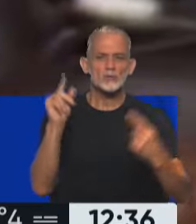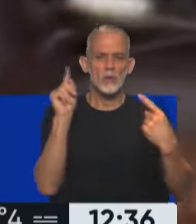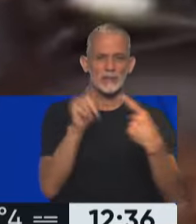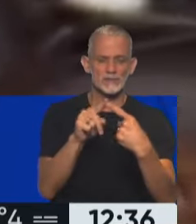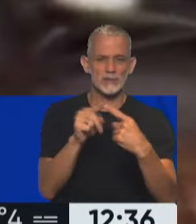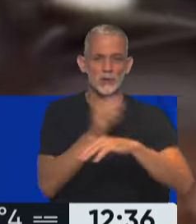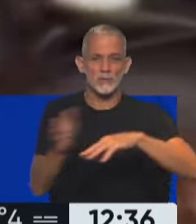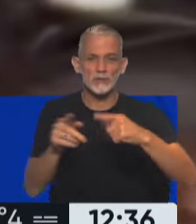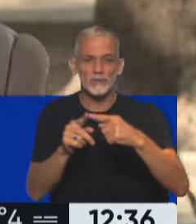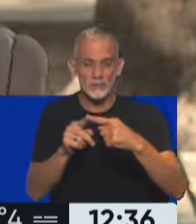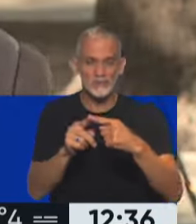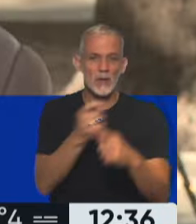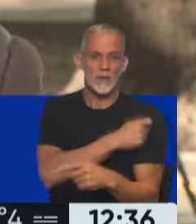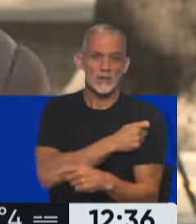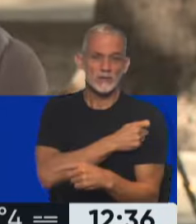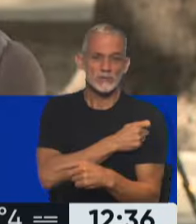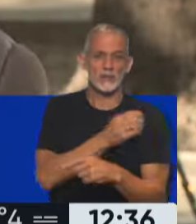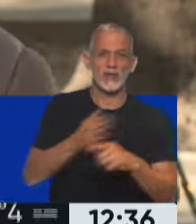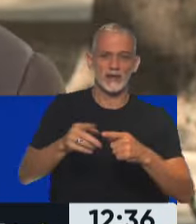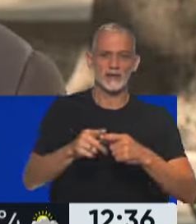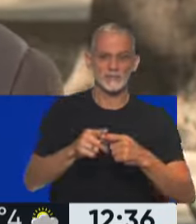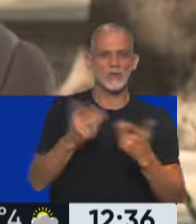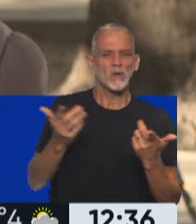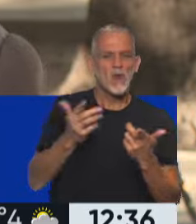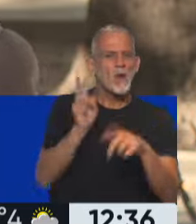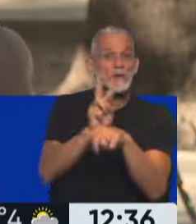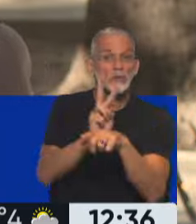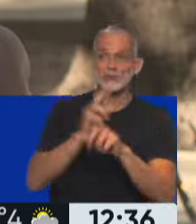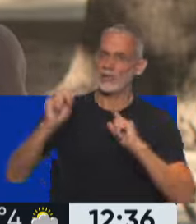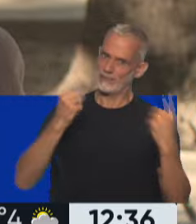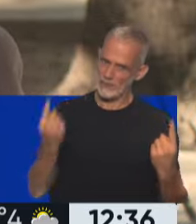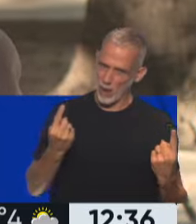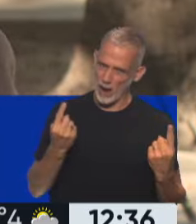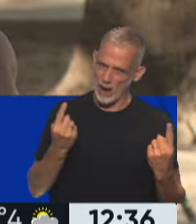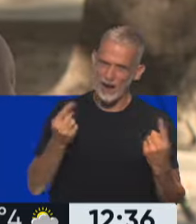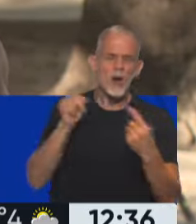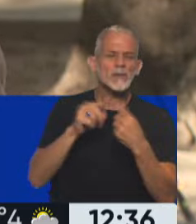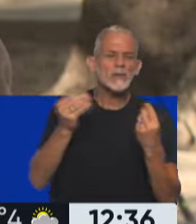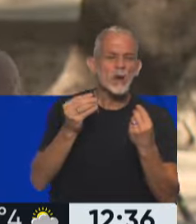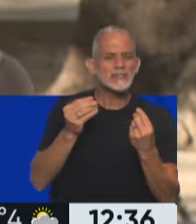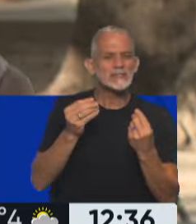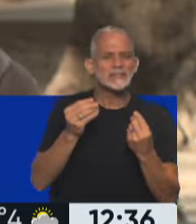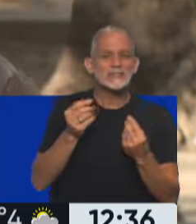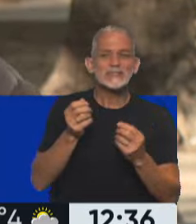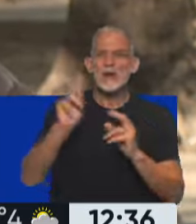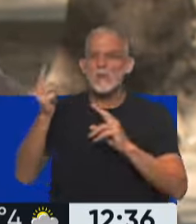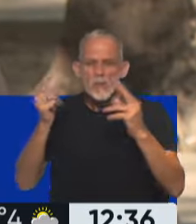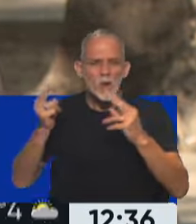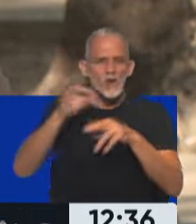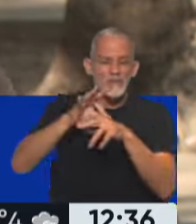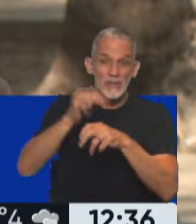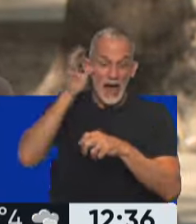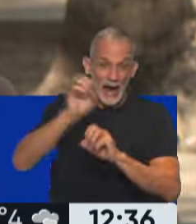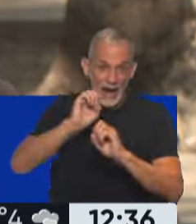la vacunación para dengue. Una, la protección individual. El objetivo general es disminuir la morbimortalidad, o